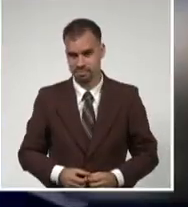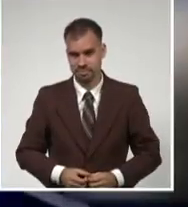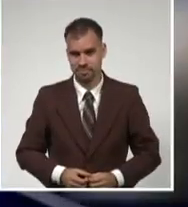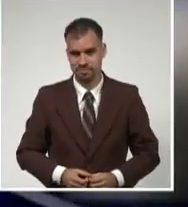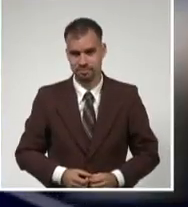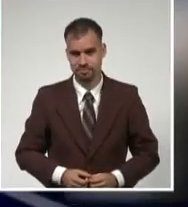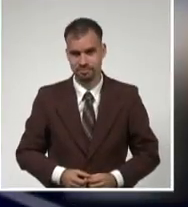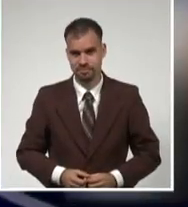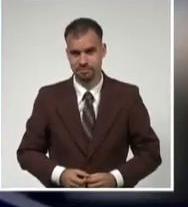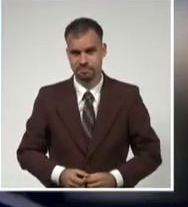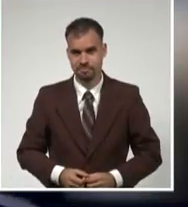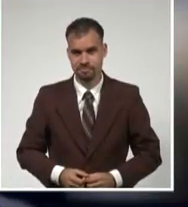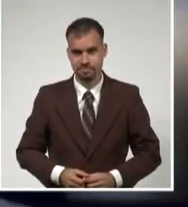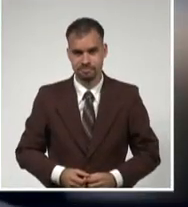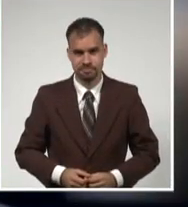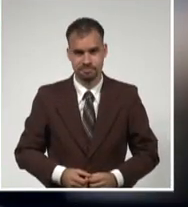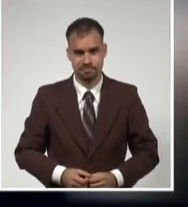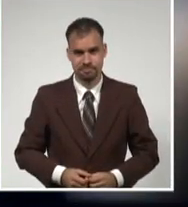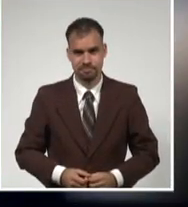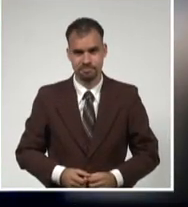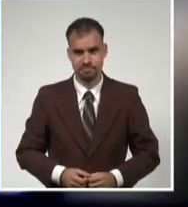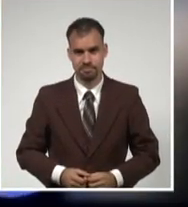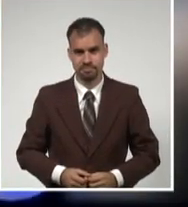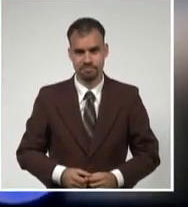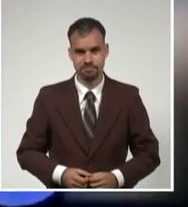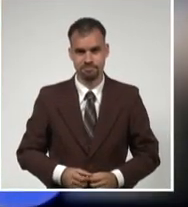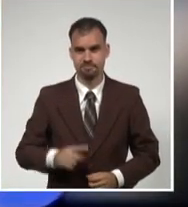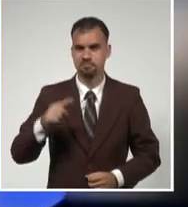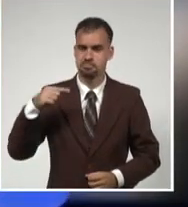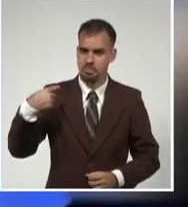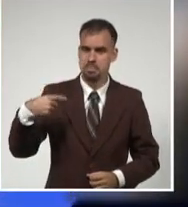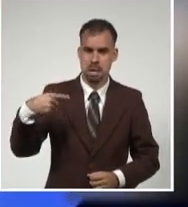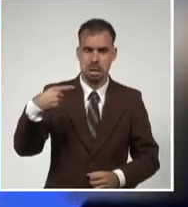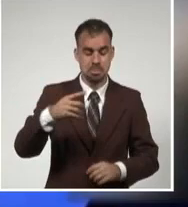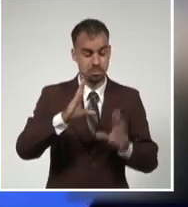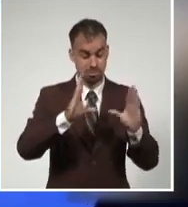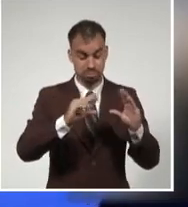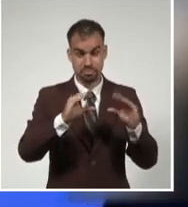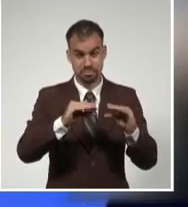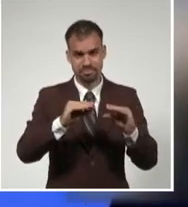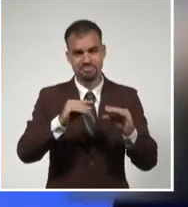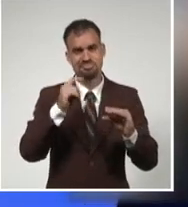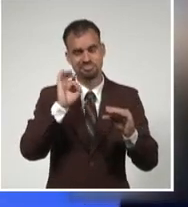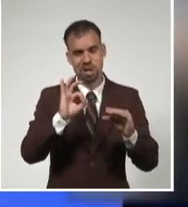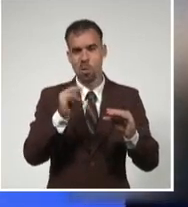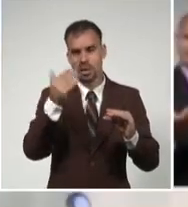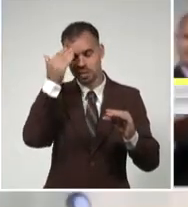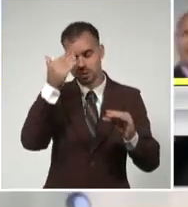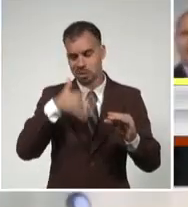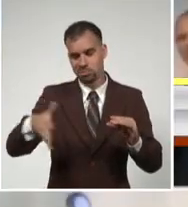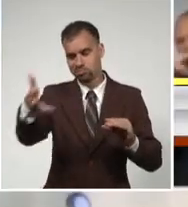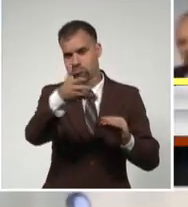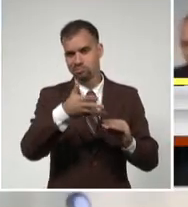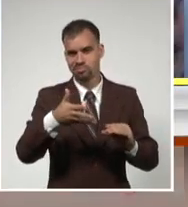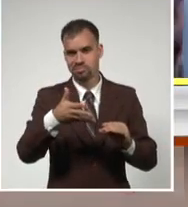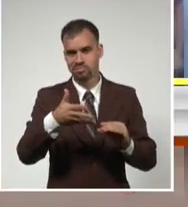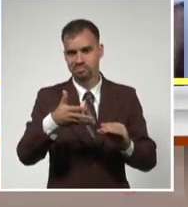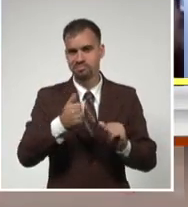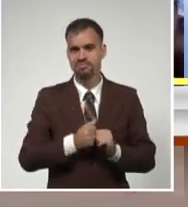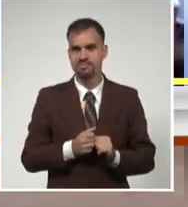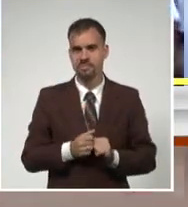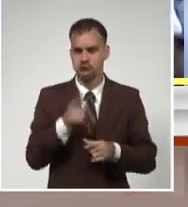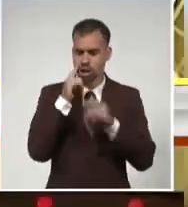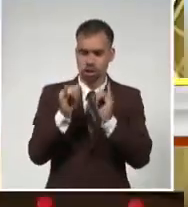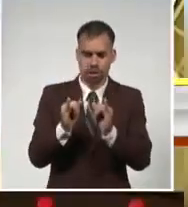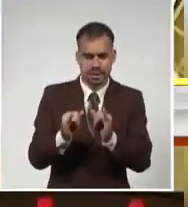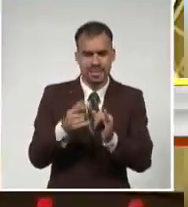Buenas noches, al saludarlo. Cada noche penetra en los hogares el saludo de los anfitriones, la noticia oportuna, esa capacidad de resumir los latidos